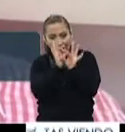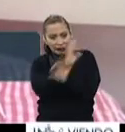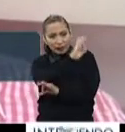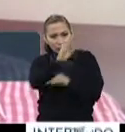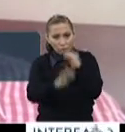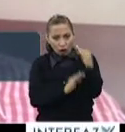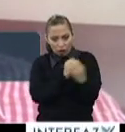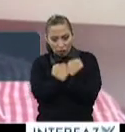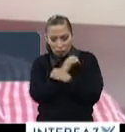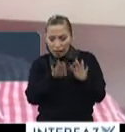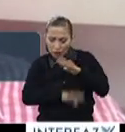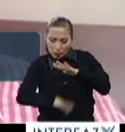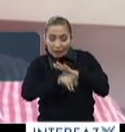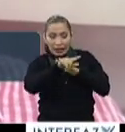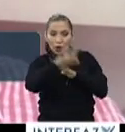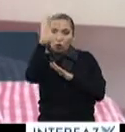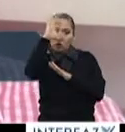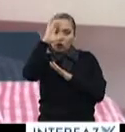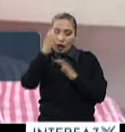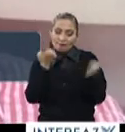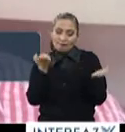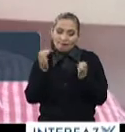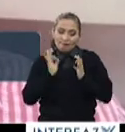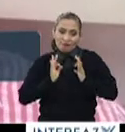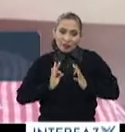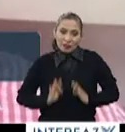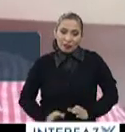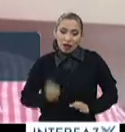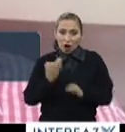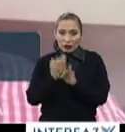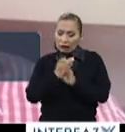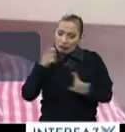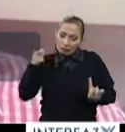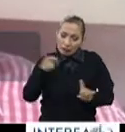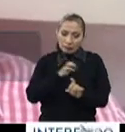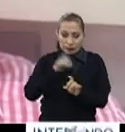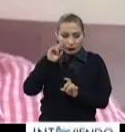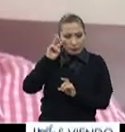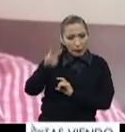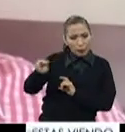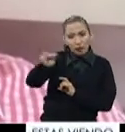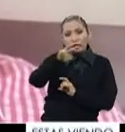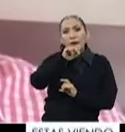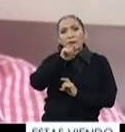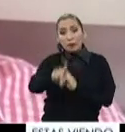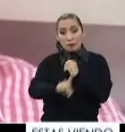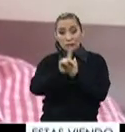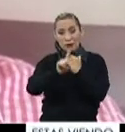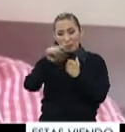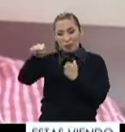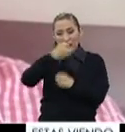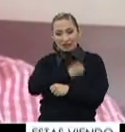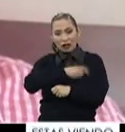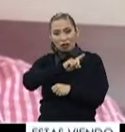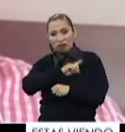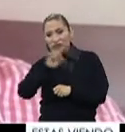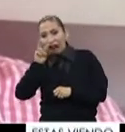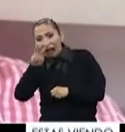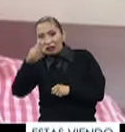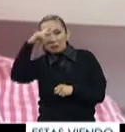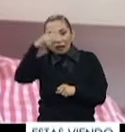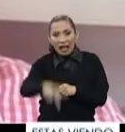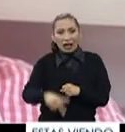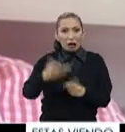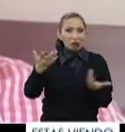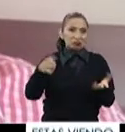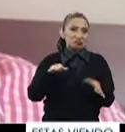toda educación es la parte de la cultura física. Ahorita especialmente si tomamos en cuenta también la crisis de salud pública que vive el país